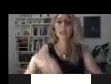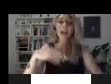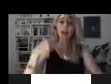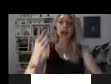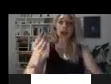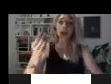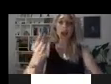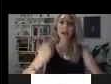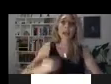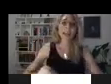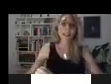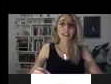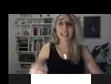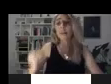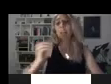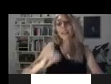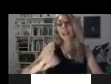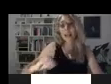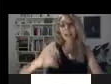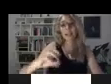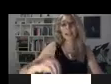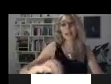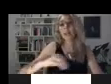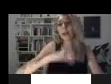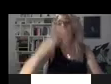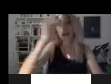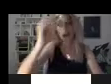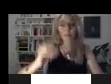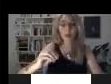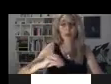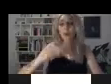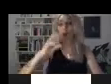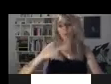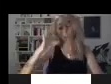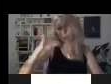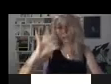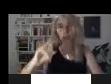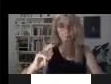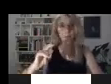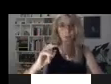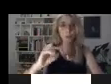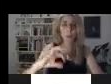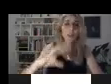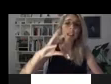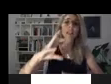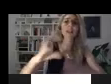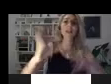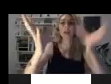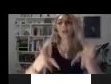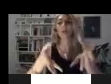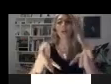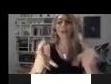Decíamos que Argentina está en desventaja de, por ejemplo, no voy a nombrar ningún